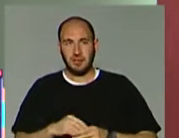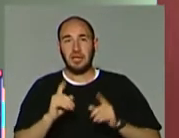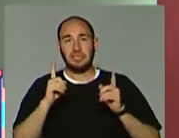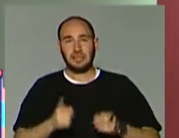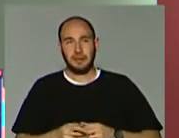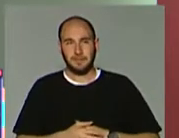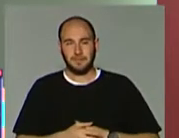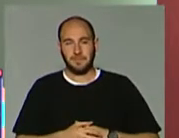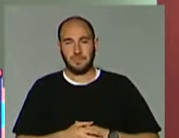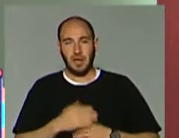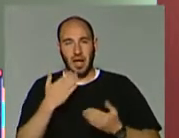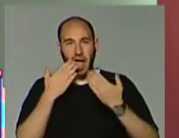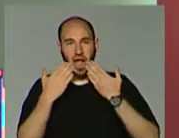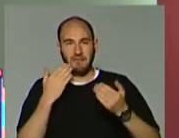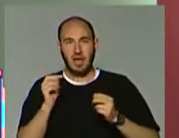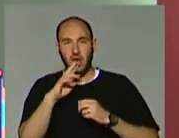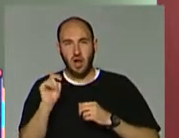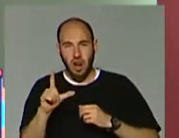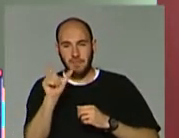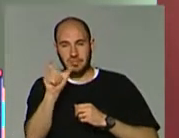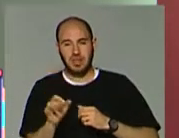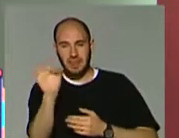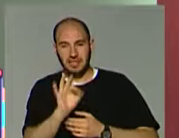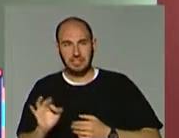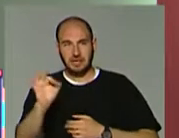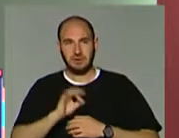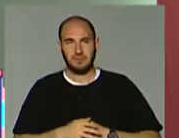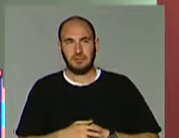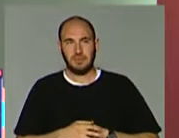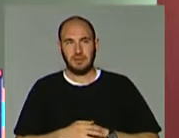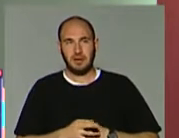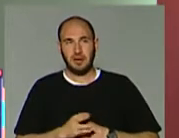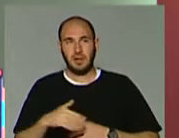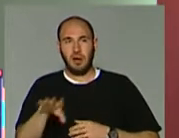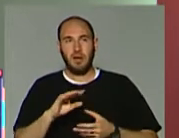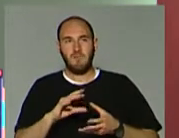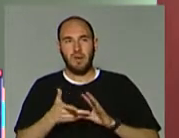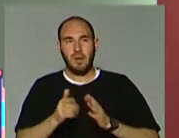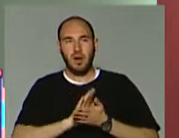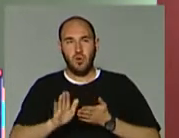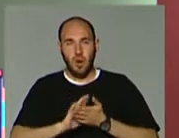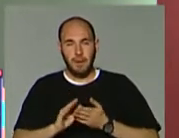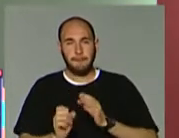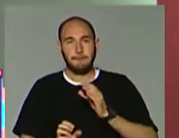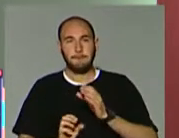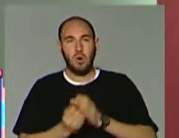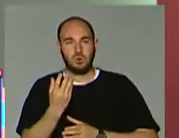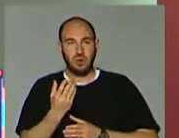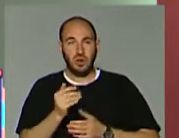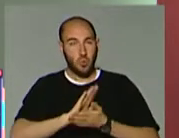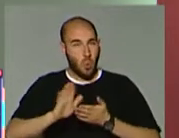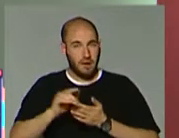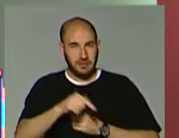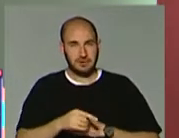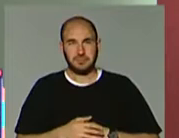también se habló sobre el rol del diseñador y la diseñadora en las nuevas formas de producción, tanto